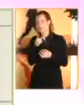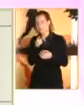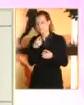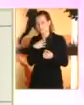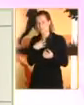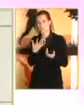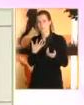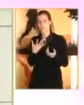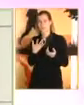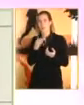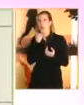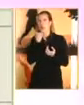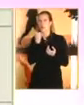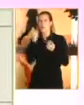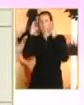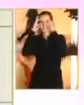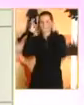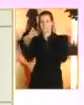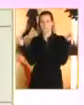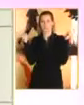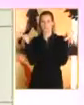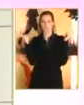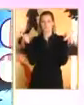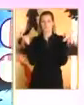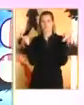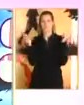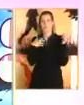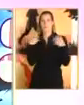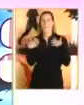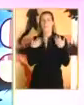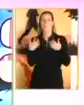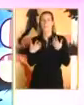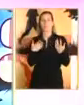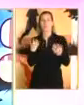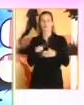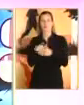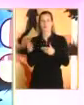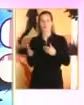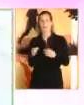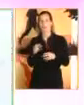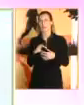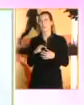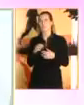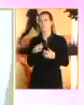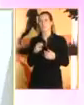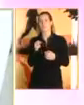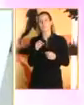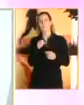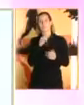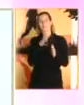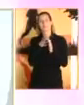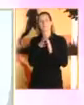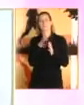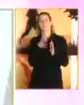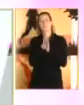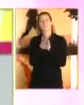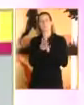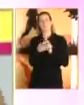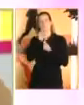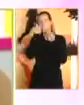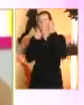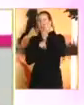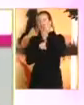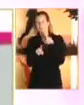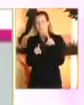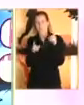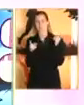de la tierra. Las molestias. No molestias, sino lo que nos desconecta de la tierra. Por ejemplo, la incertidumbre, inestabilidad y